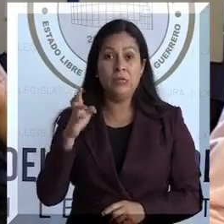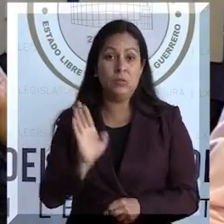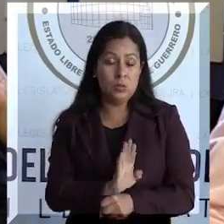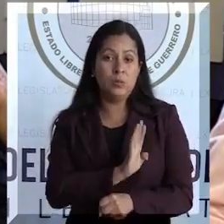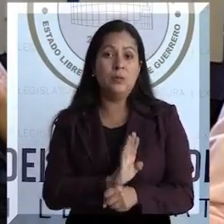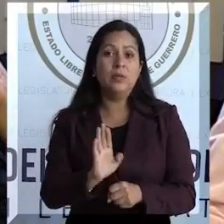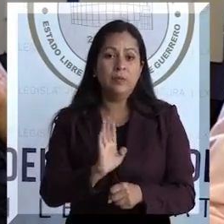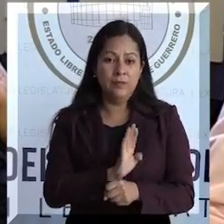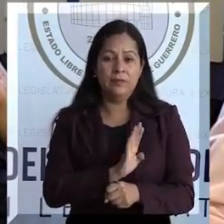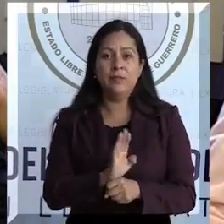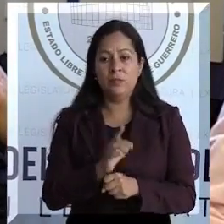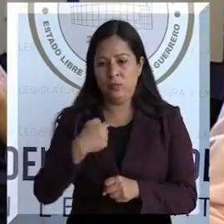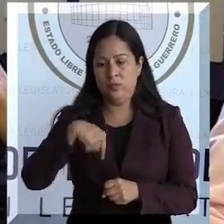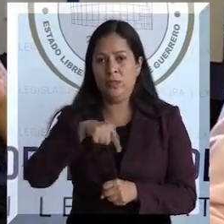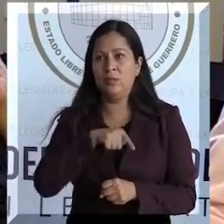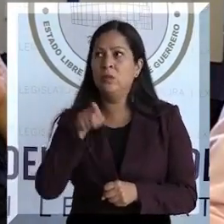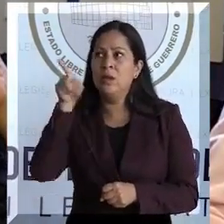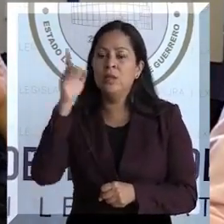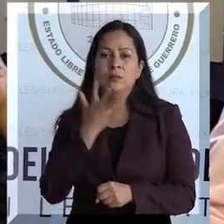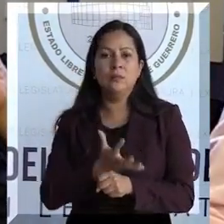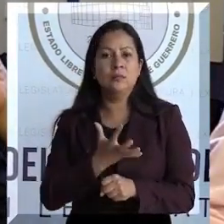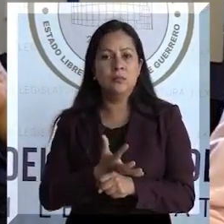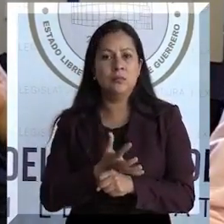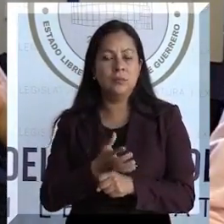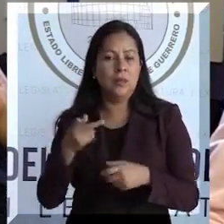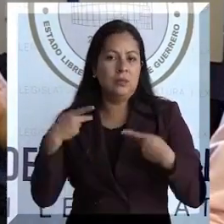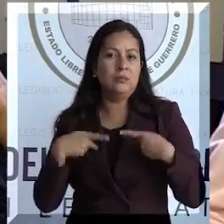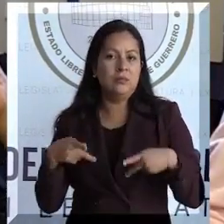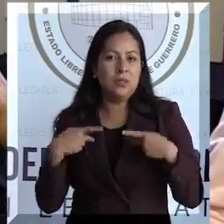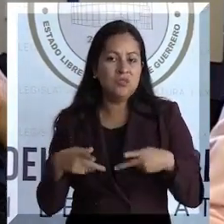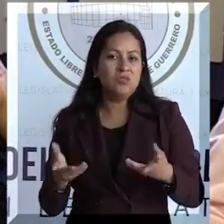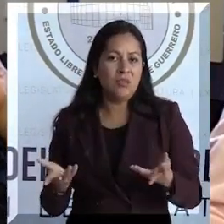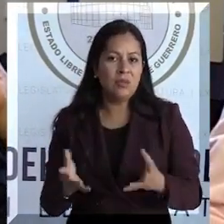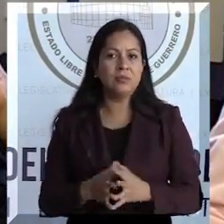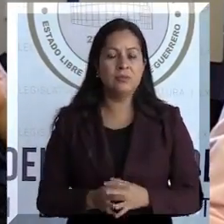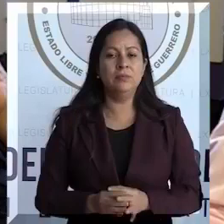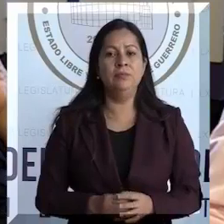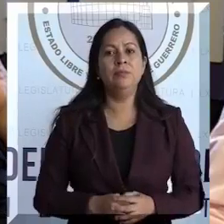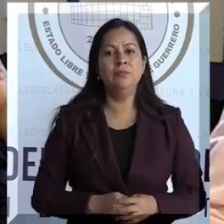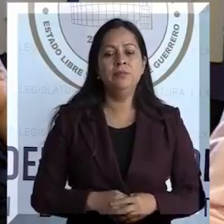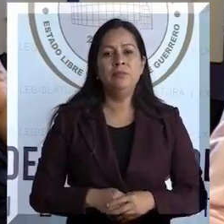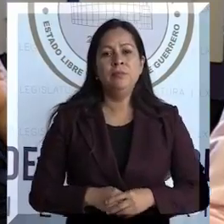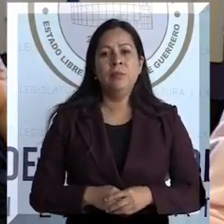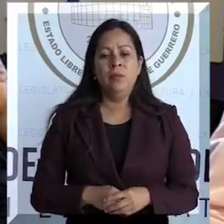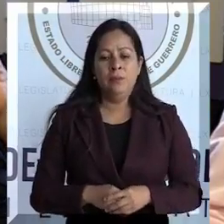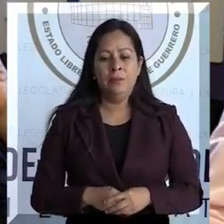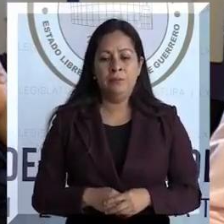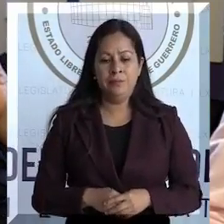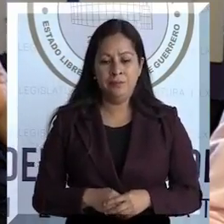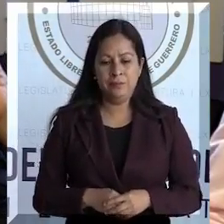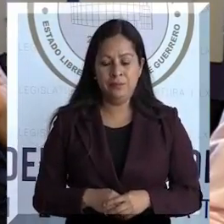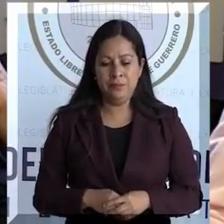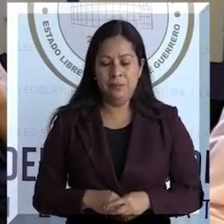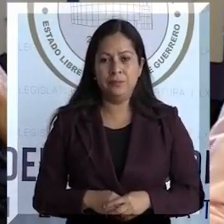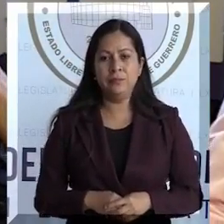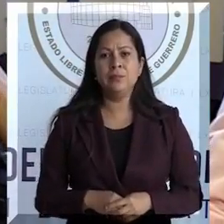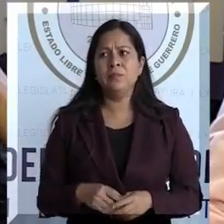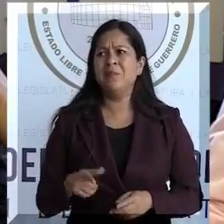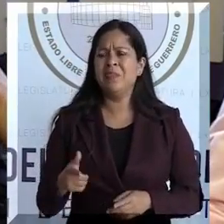pues se puede dar, se puede hacer a corto plazo. Las constancias de erradicación, que se rumoraba ahí